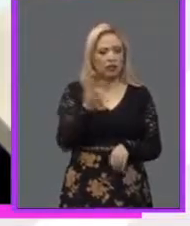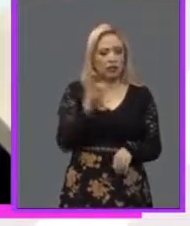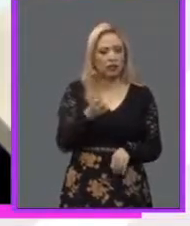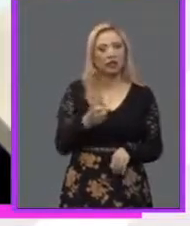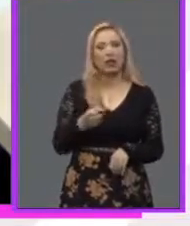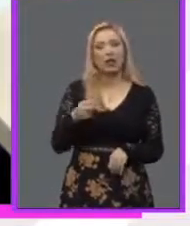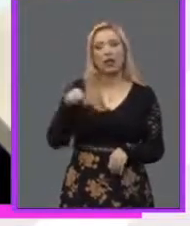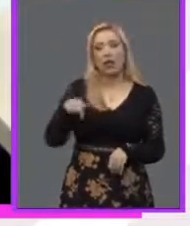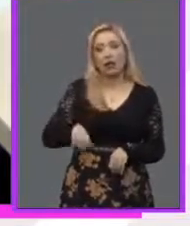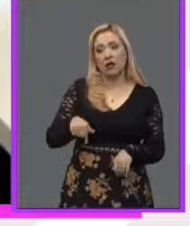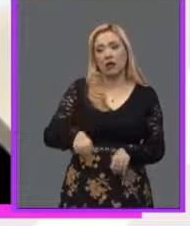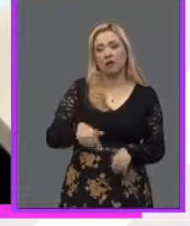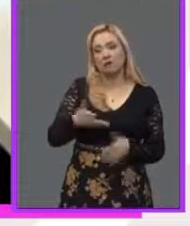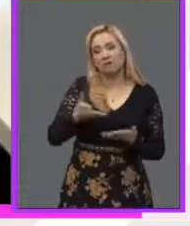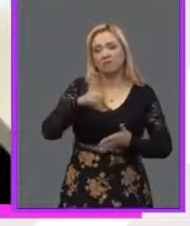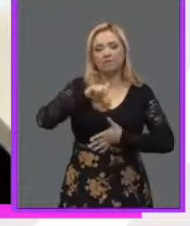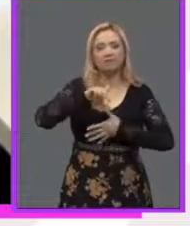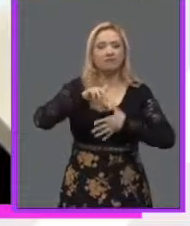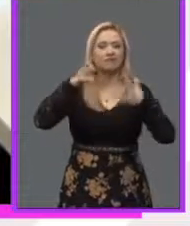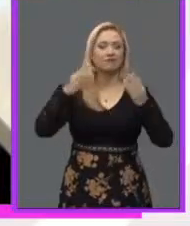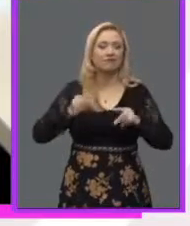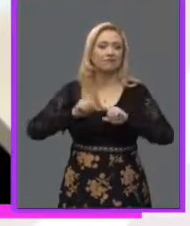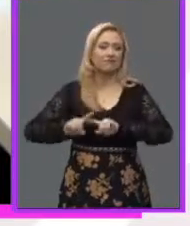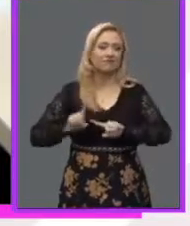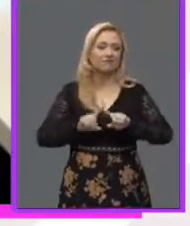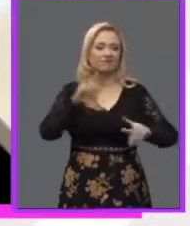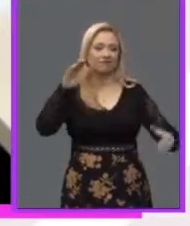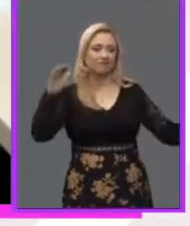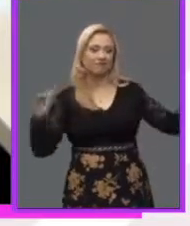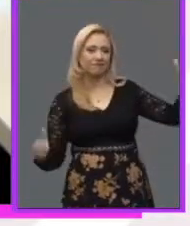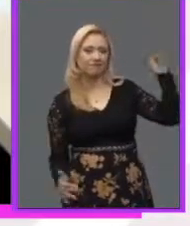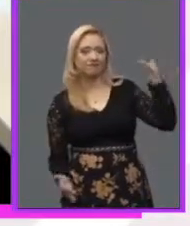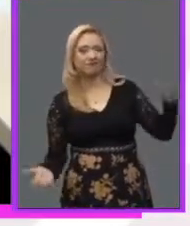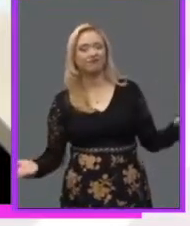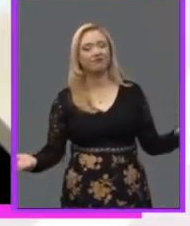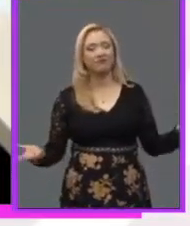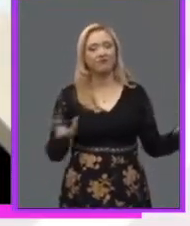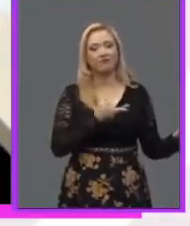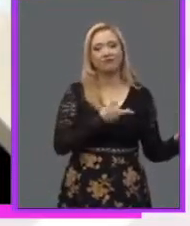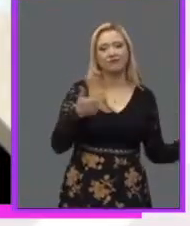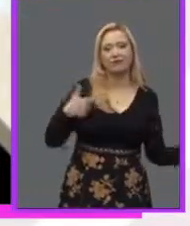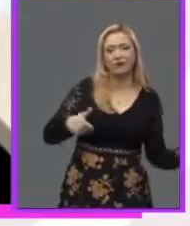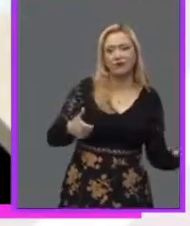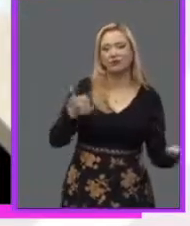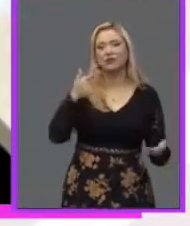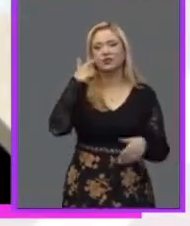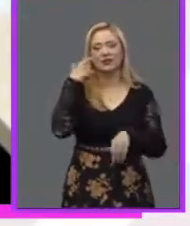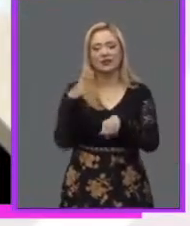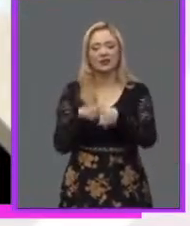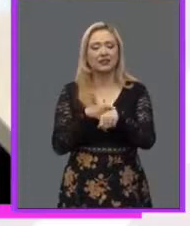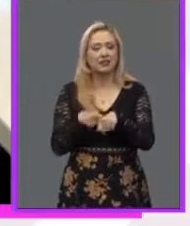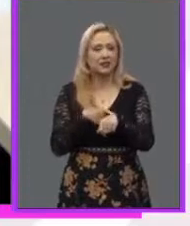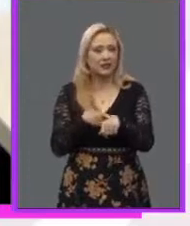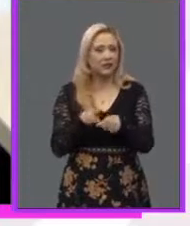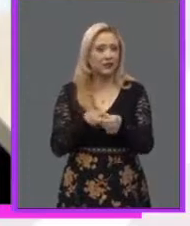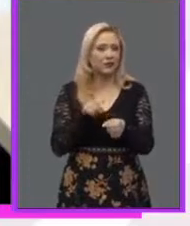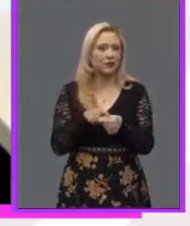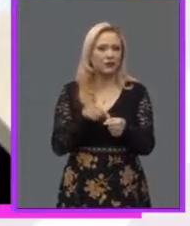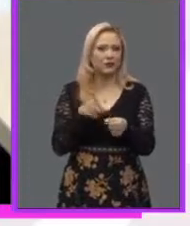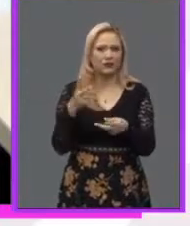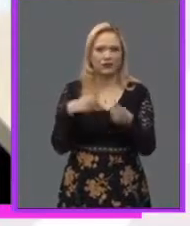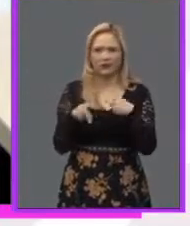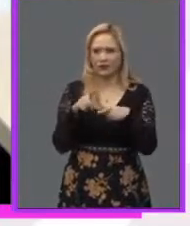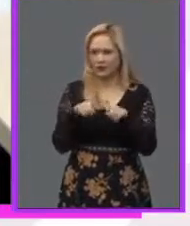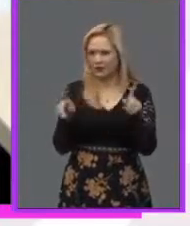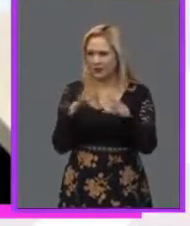obviamente en países desiguales como América Latina también están cargados con un tema racial, ¿no? Porque cuando se empiezan a modificar estos espacios,